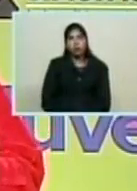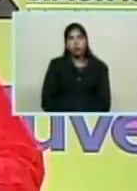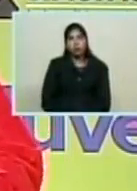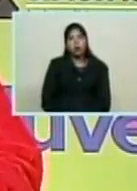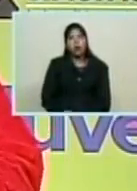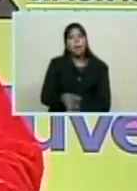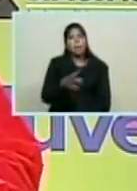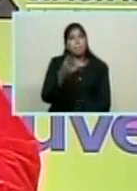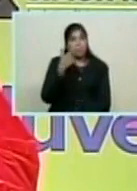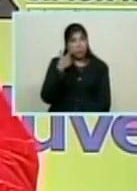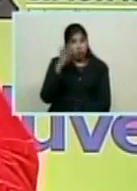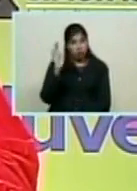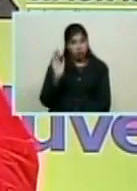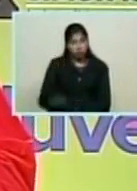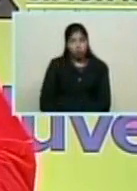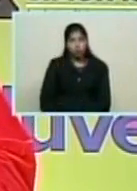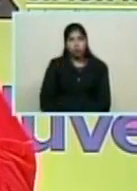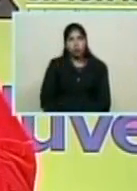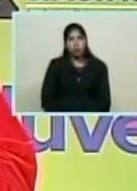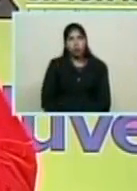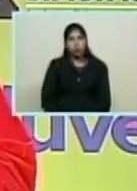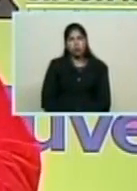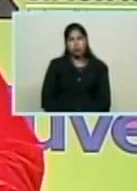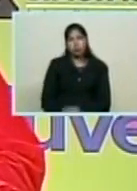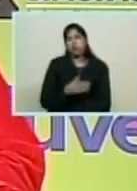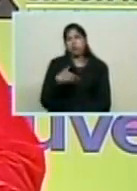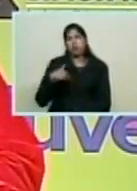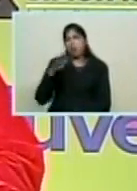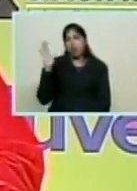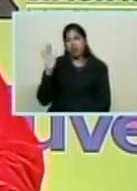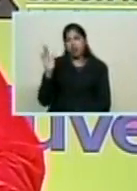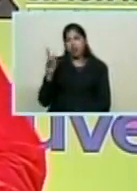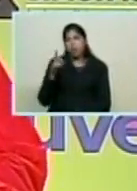mira, Maduro, como me quieran decir,